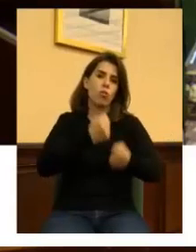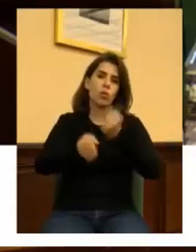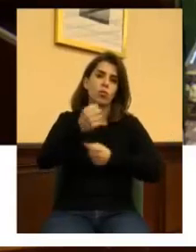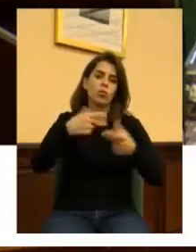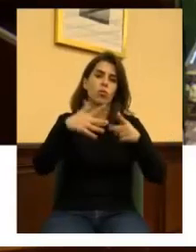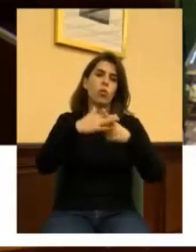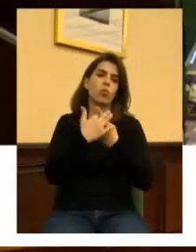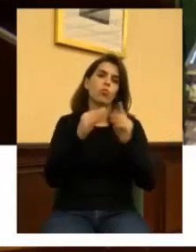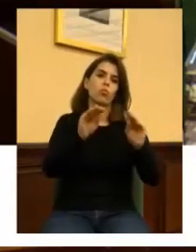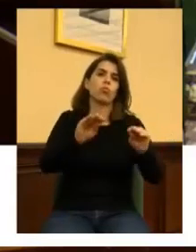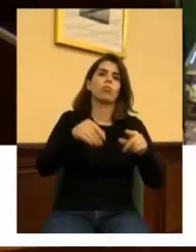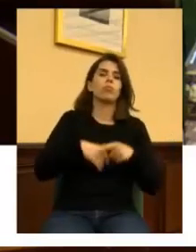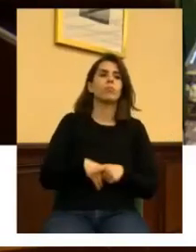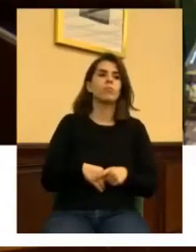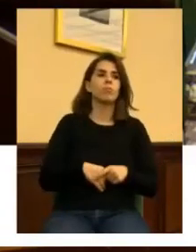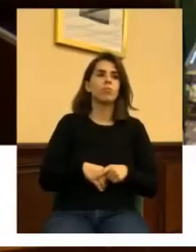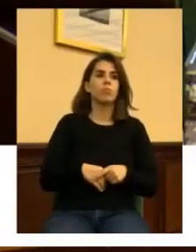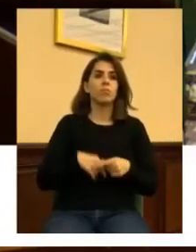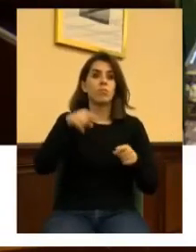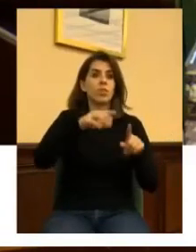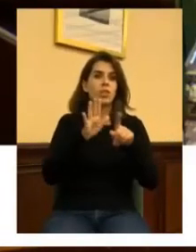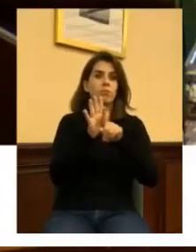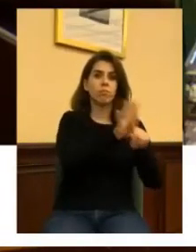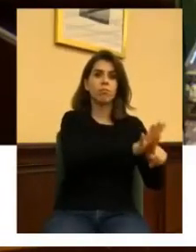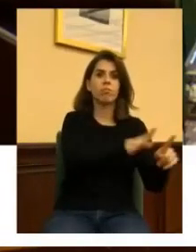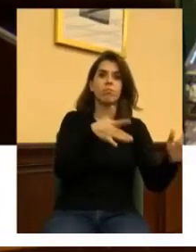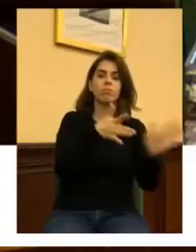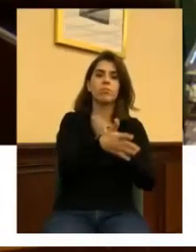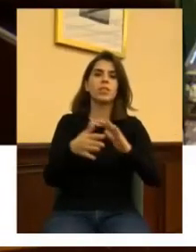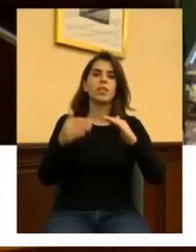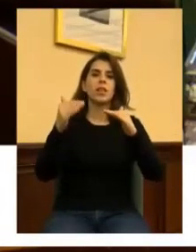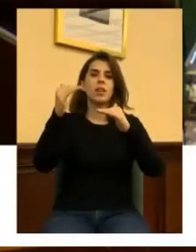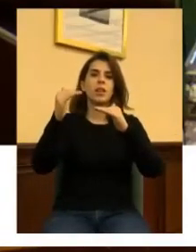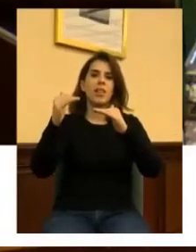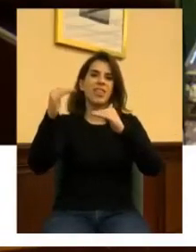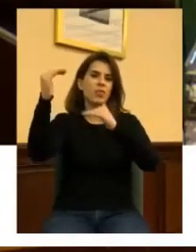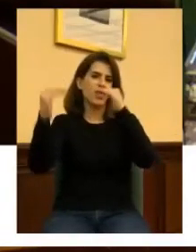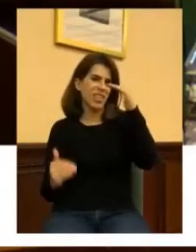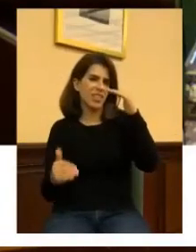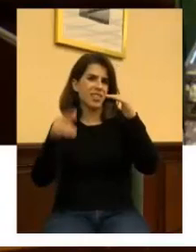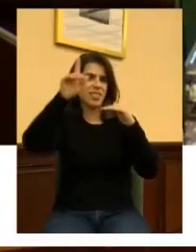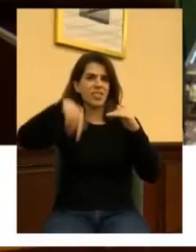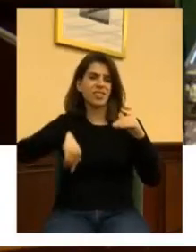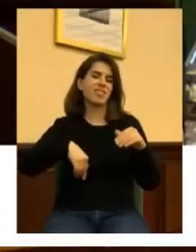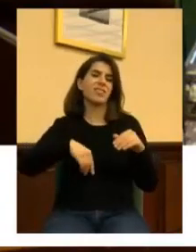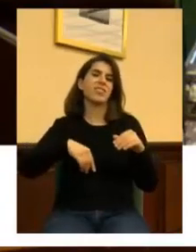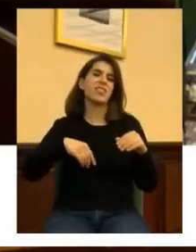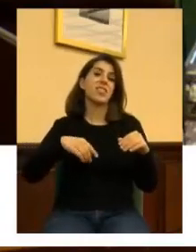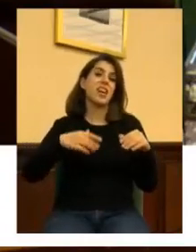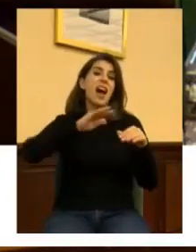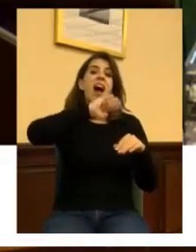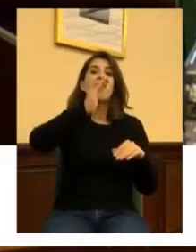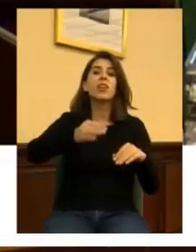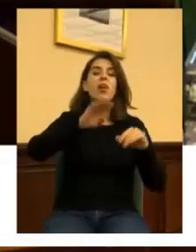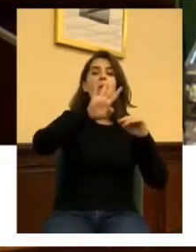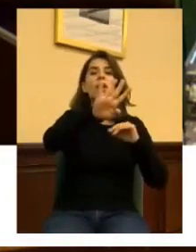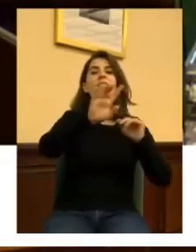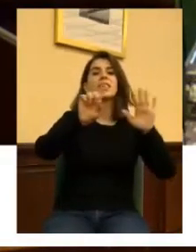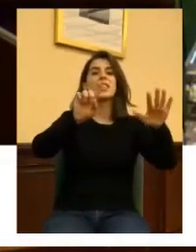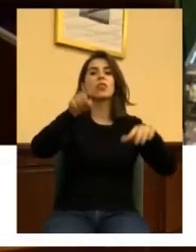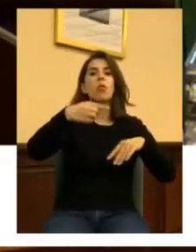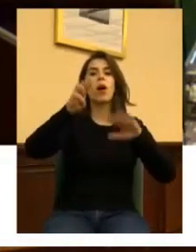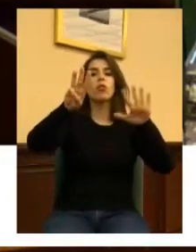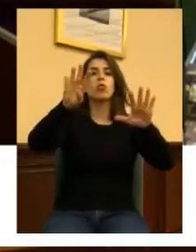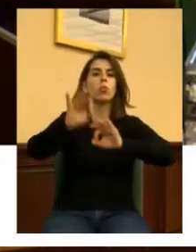segregación, que es un motor de la desigualdad y de la quiebra del ascensor social, afecta al 46,8